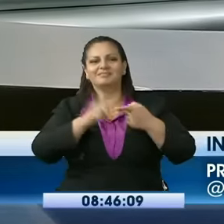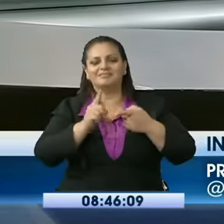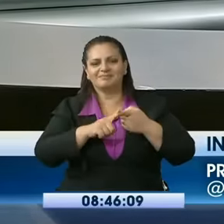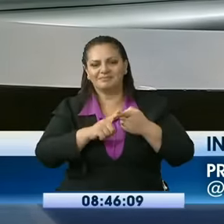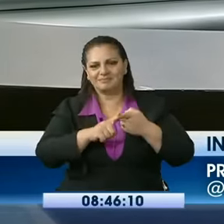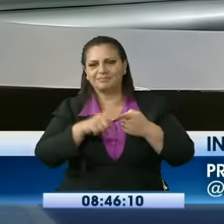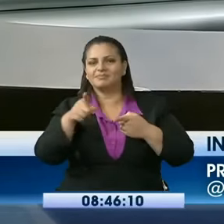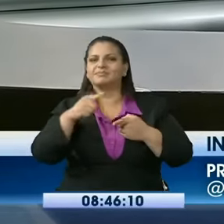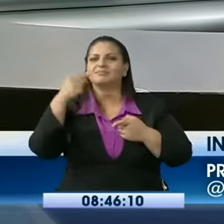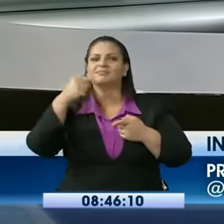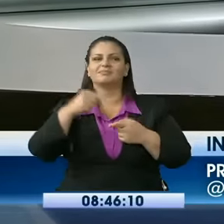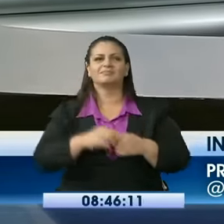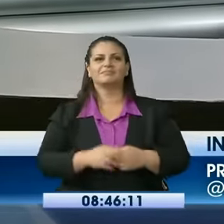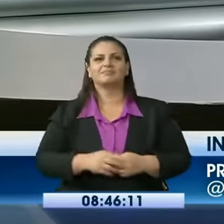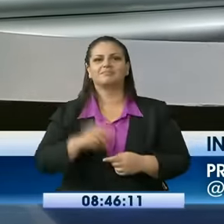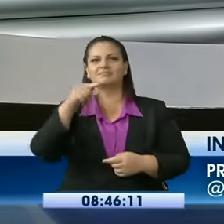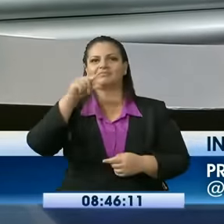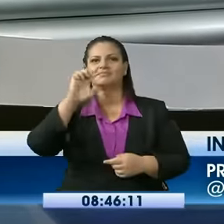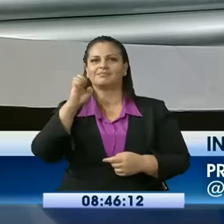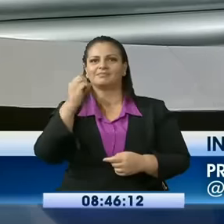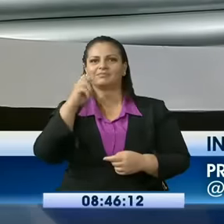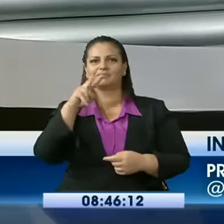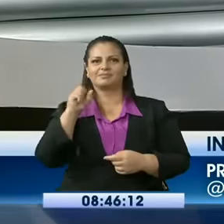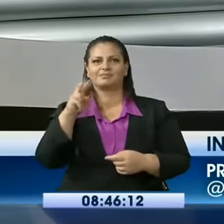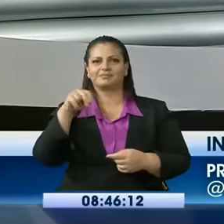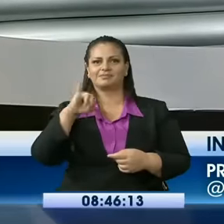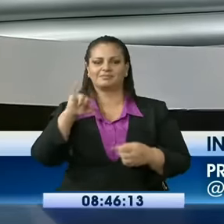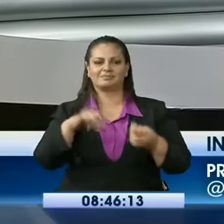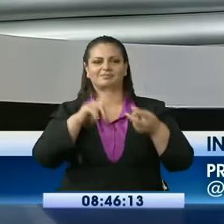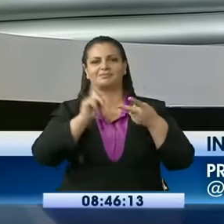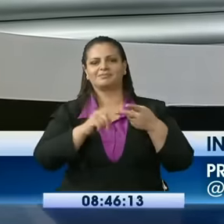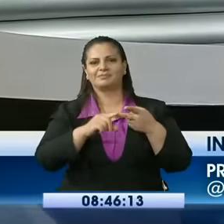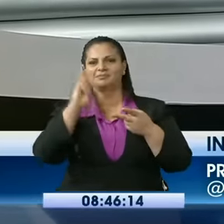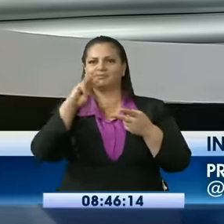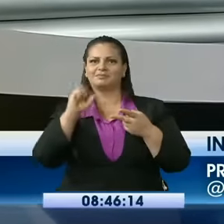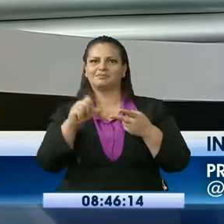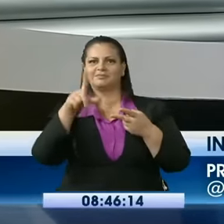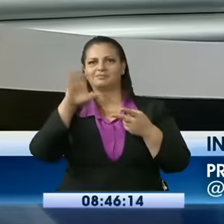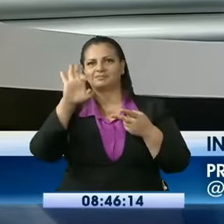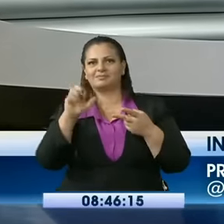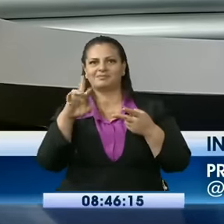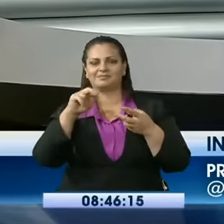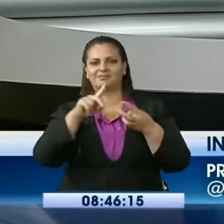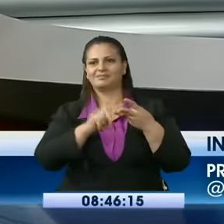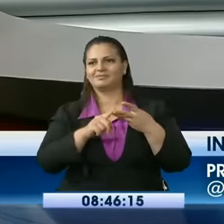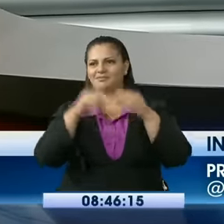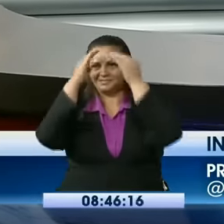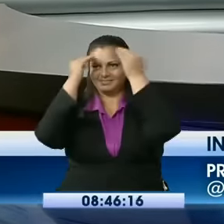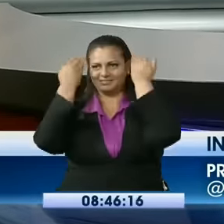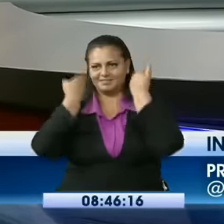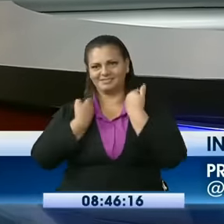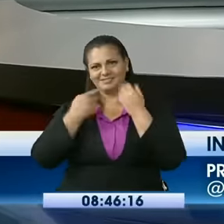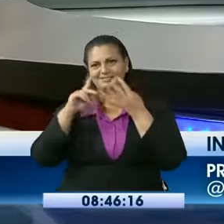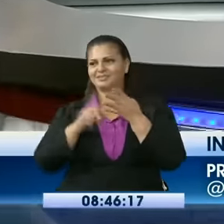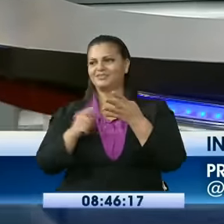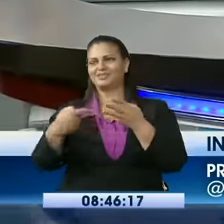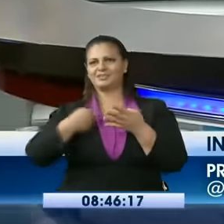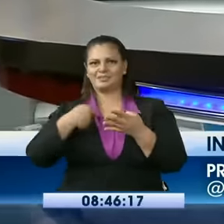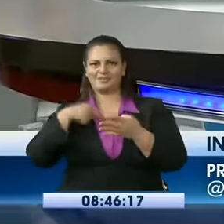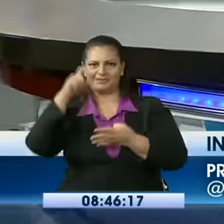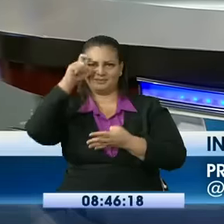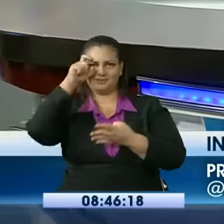y yo soy el probador nomás, y Walter García. Técnicos en la materia del cocinar. Roselena, sobre todo, solo el agua se le ahuma,